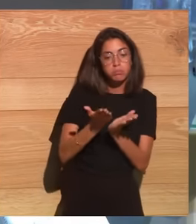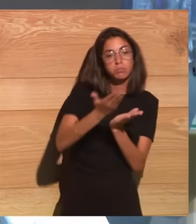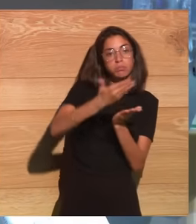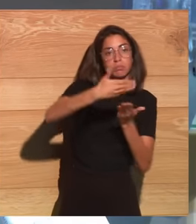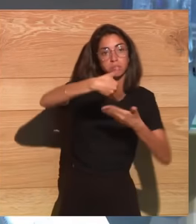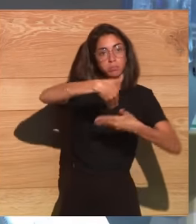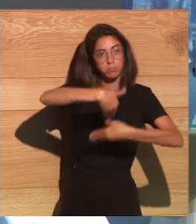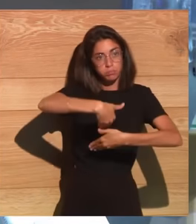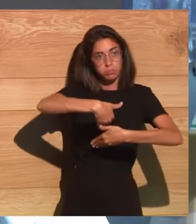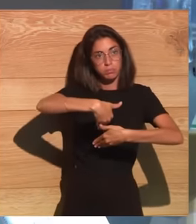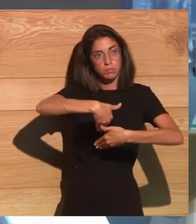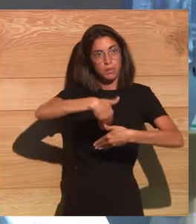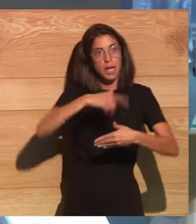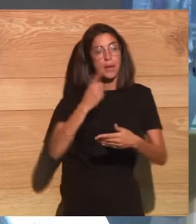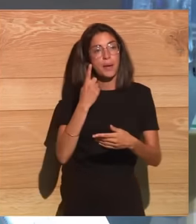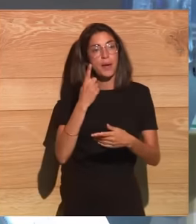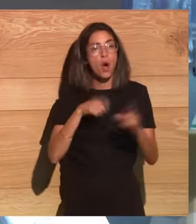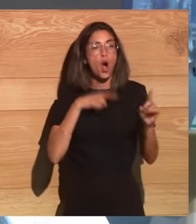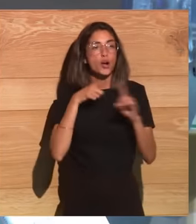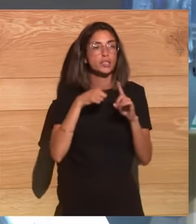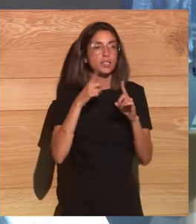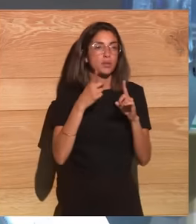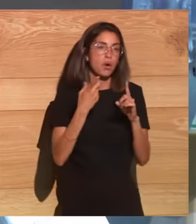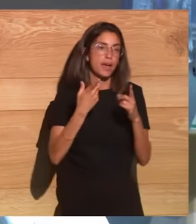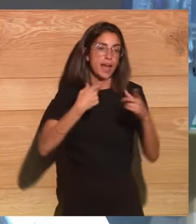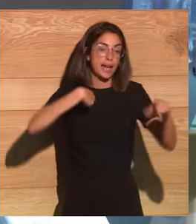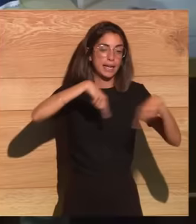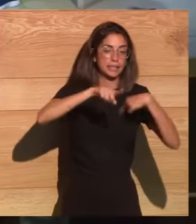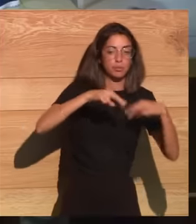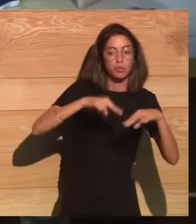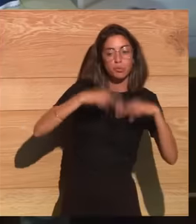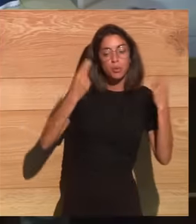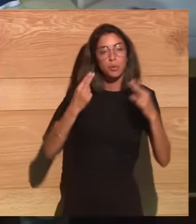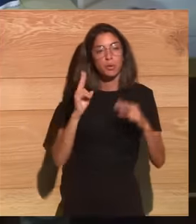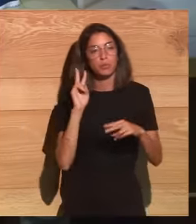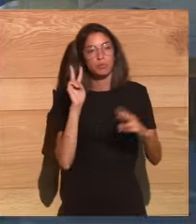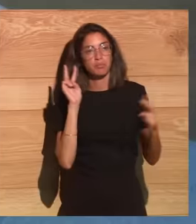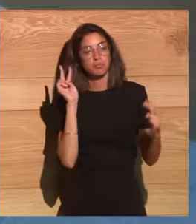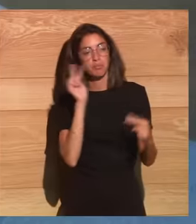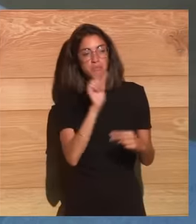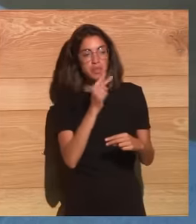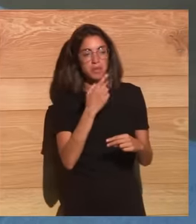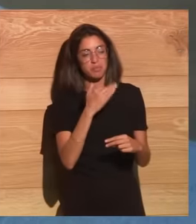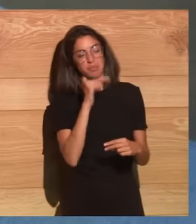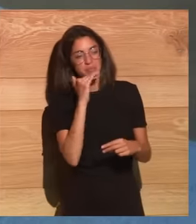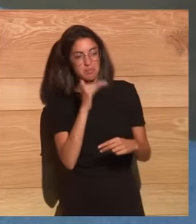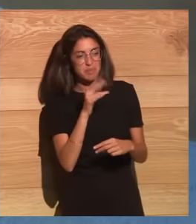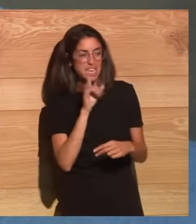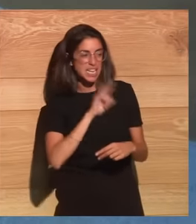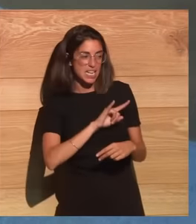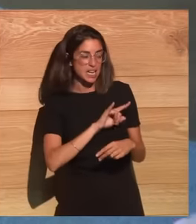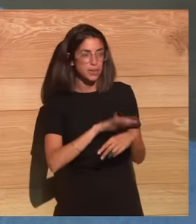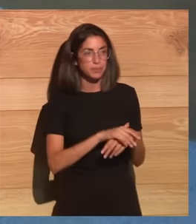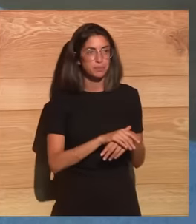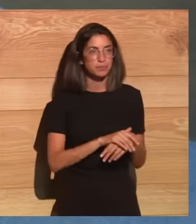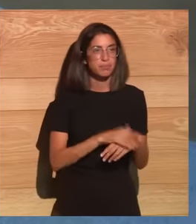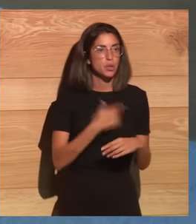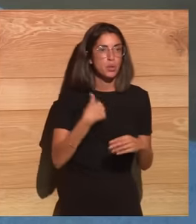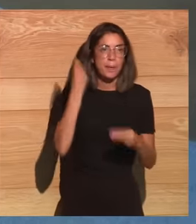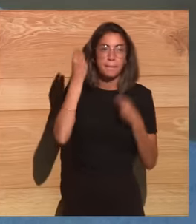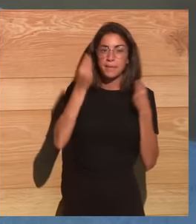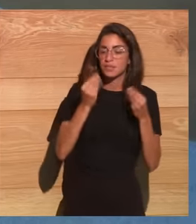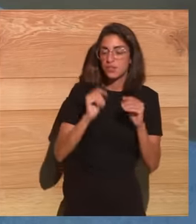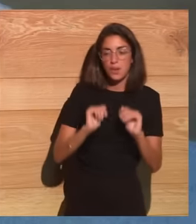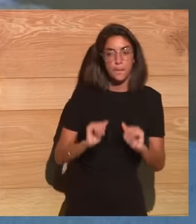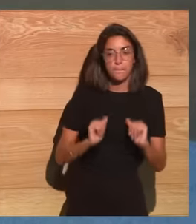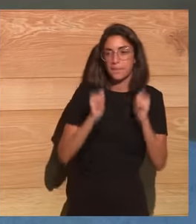transporte público. Eso es. ¿Cuándo decidiste que ibas a hacer todo eso? Eso fue prácticamente desde el principio,